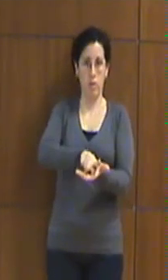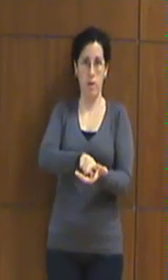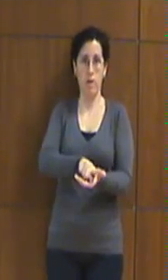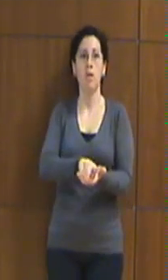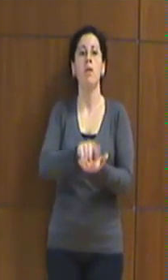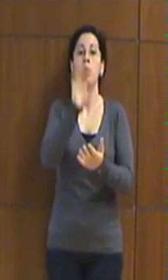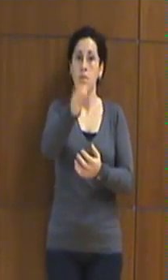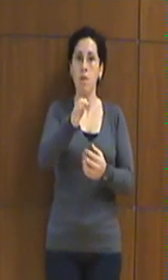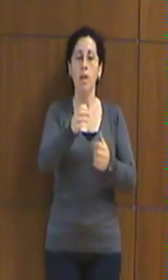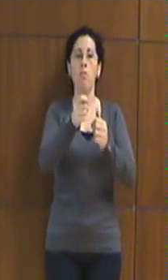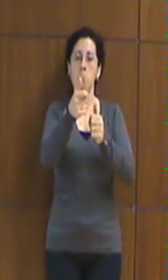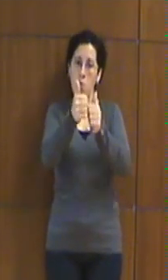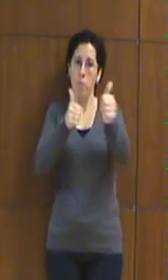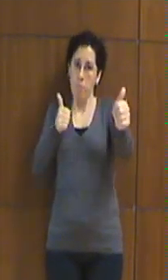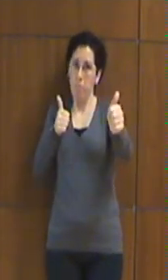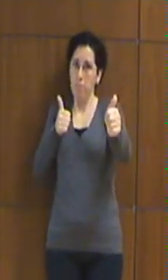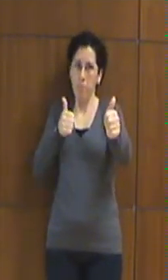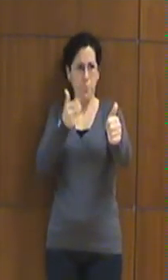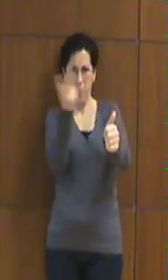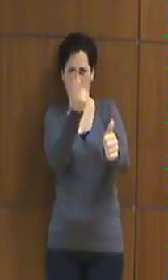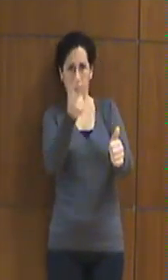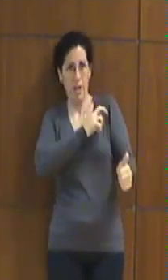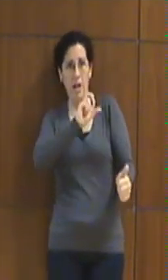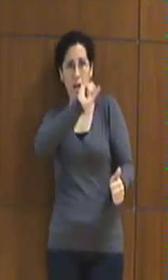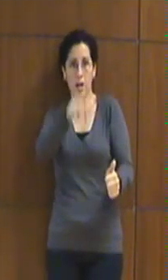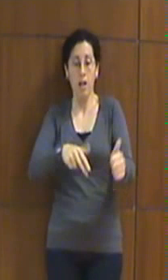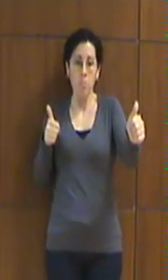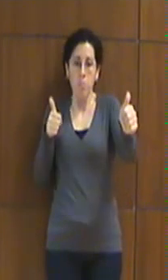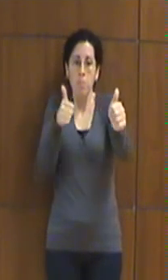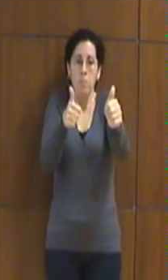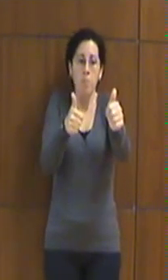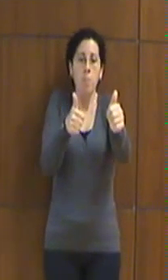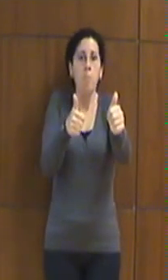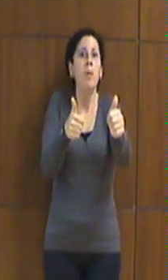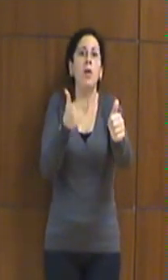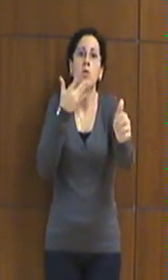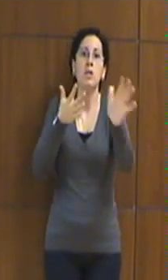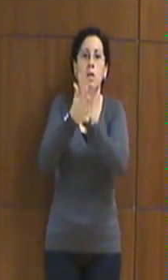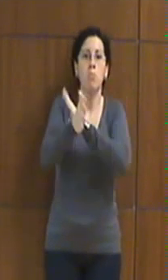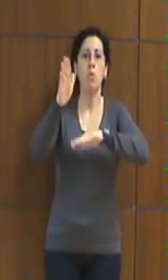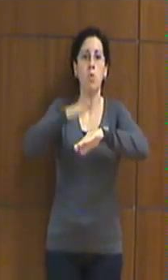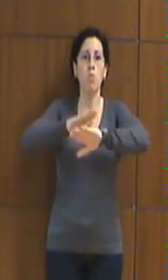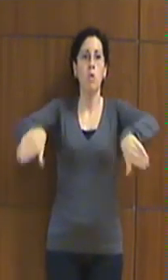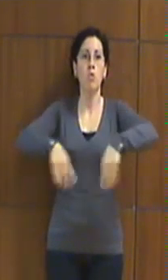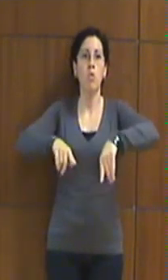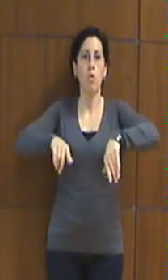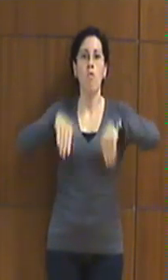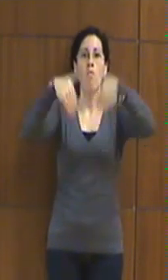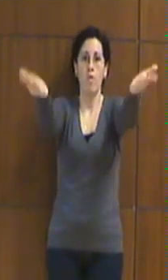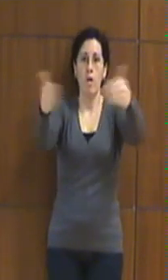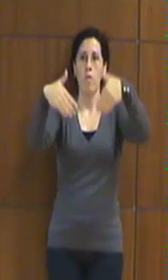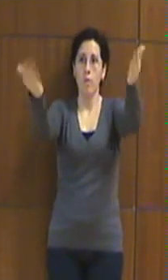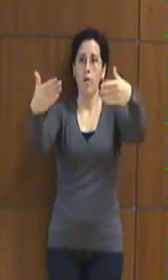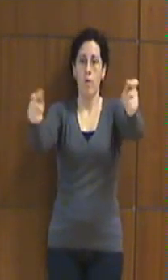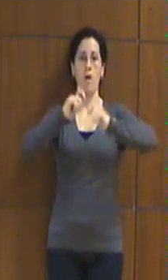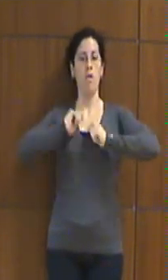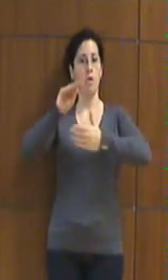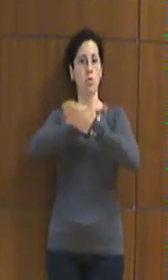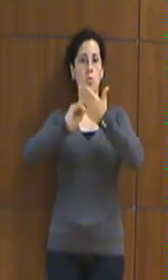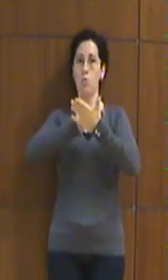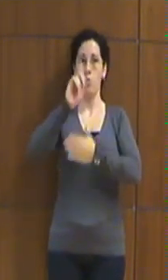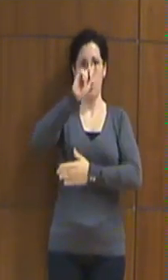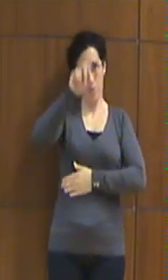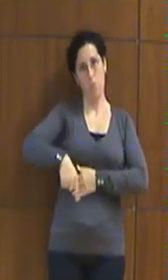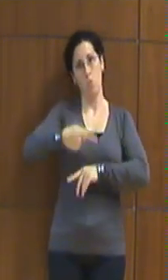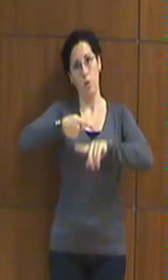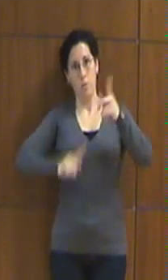verdad que hay una brecha ahí, lleváis razón los dos, pero no siempre vamos a poner el acento en los demás que me solucionen el problema, sino también habrá que exigir. Es